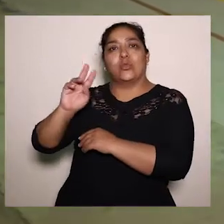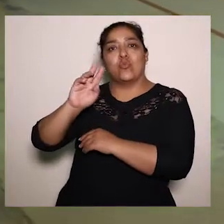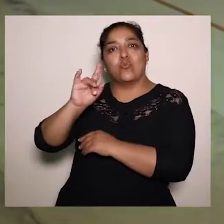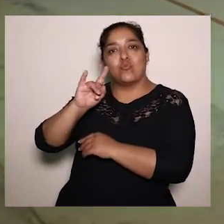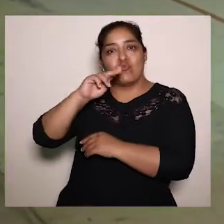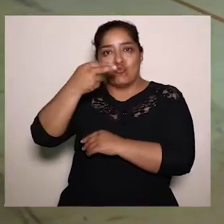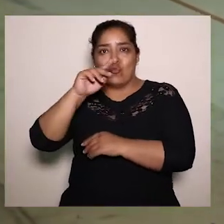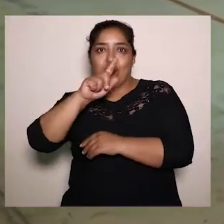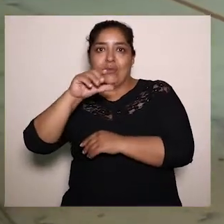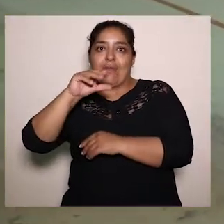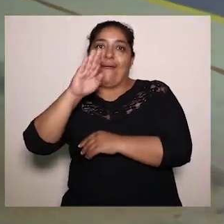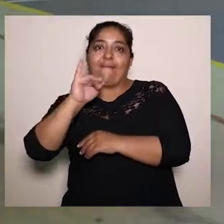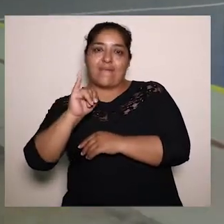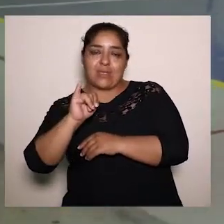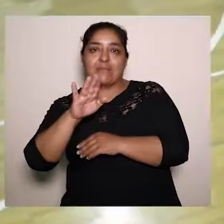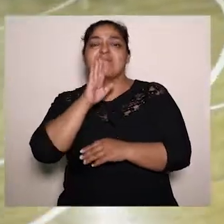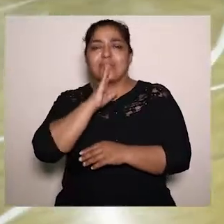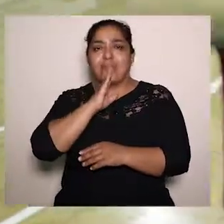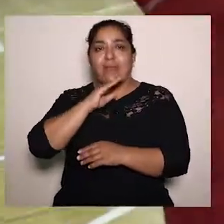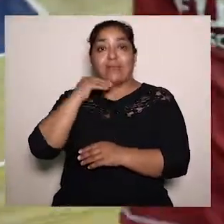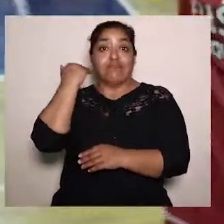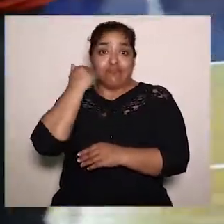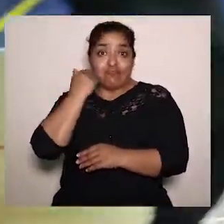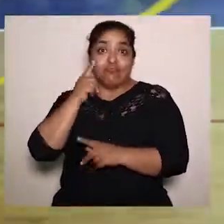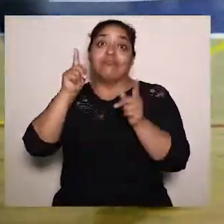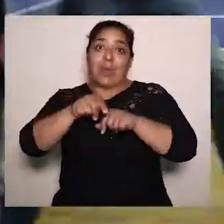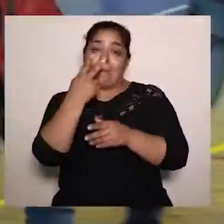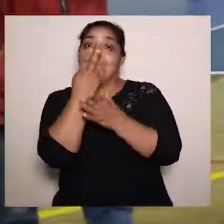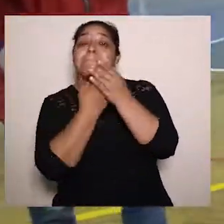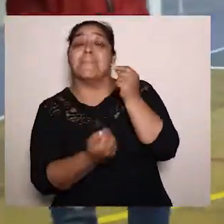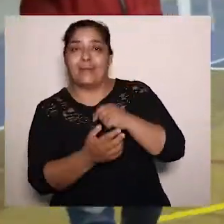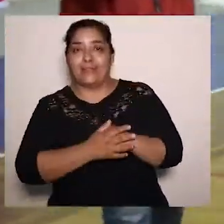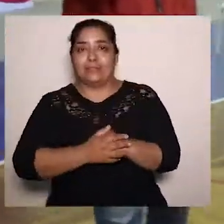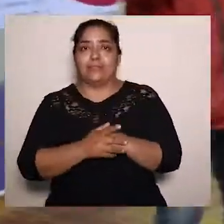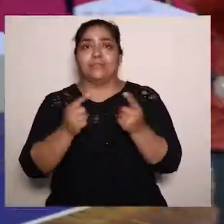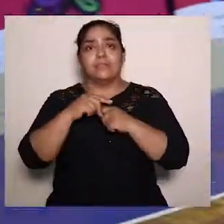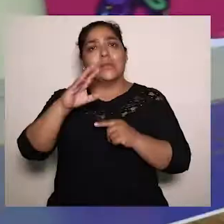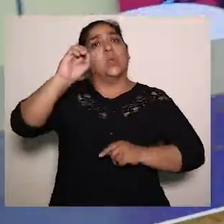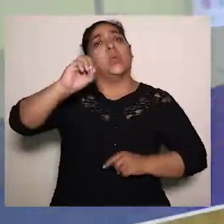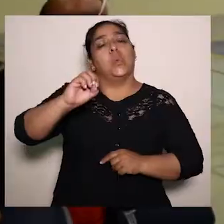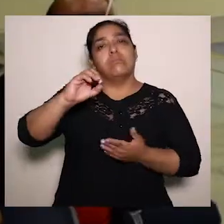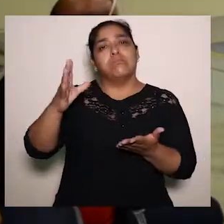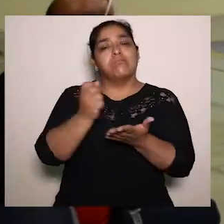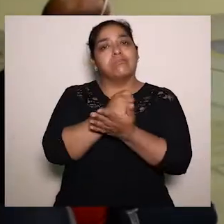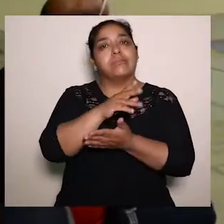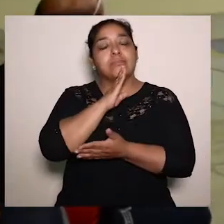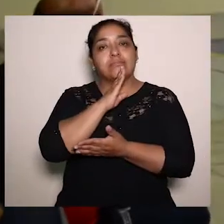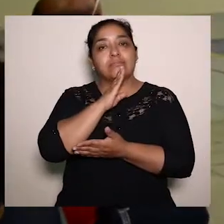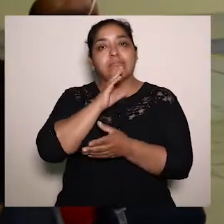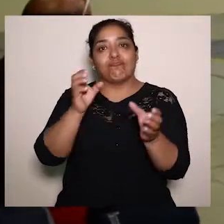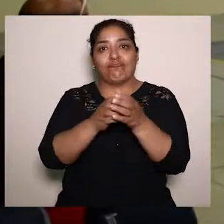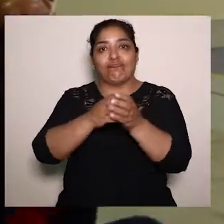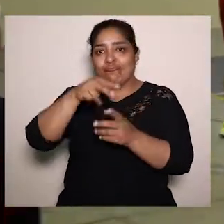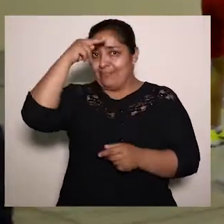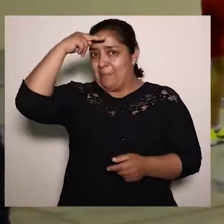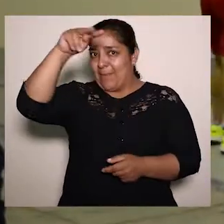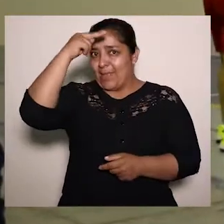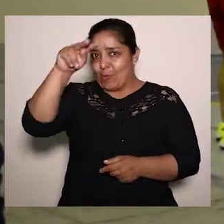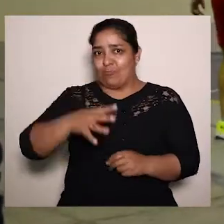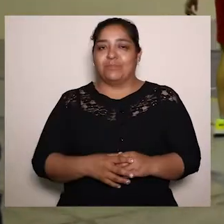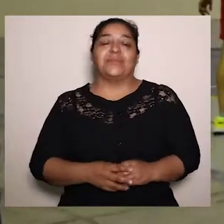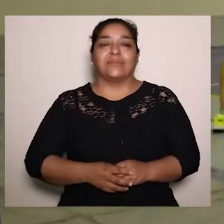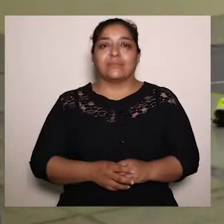euskadi en rama femenina y en la especialidad de parejas mientras que en rama masculina el título lo consolidó la seleccion de